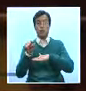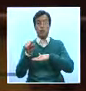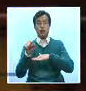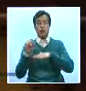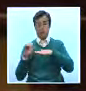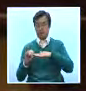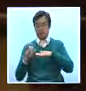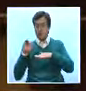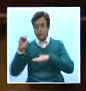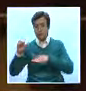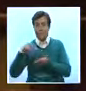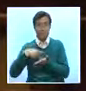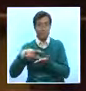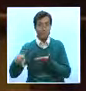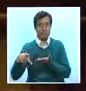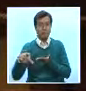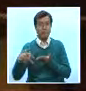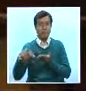$342,495. No es lo mismo sacar el